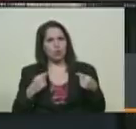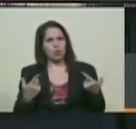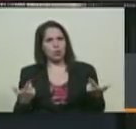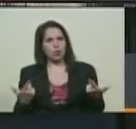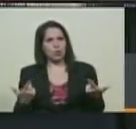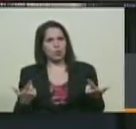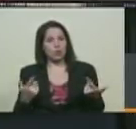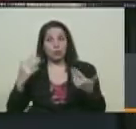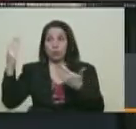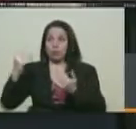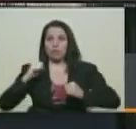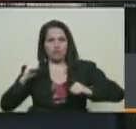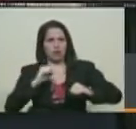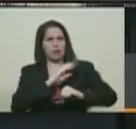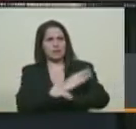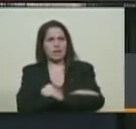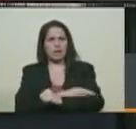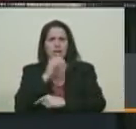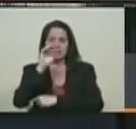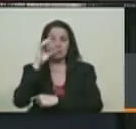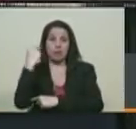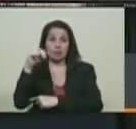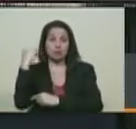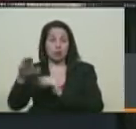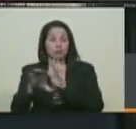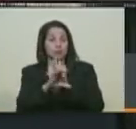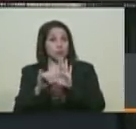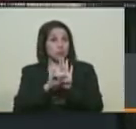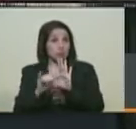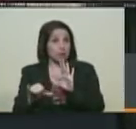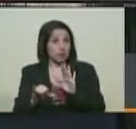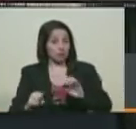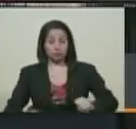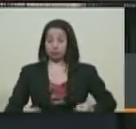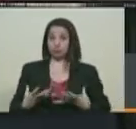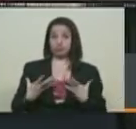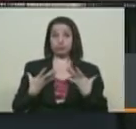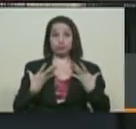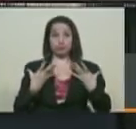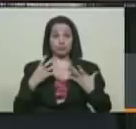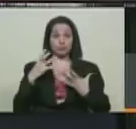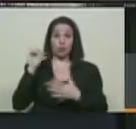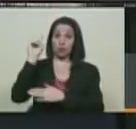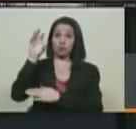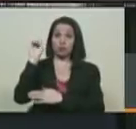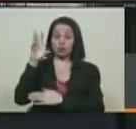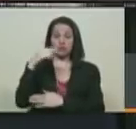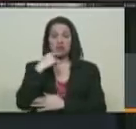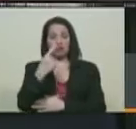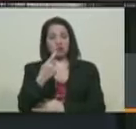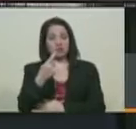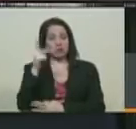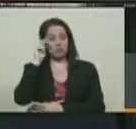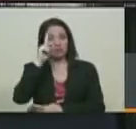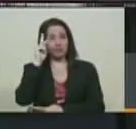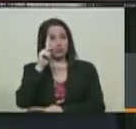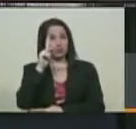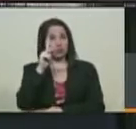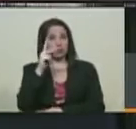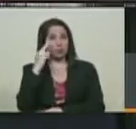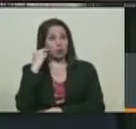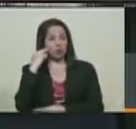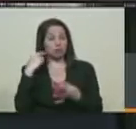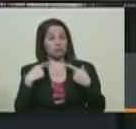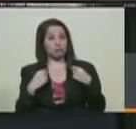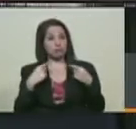viene repotenciado de la Asamblea Nacional Constituyente. Viene con espíritu de constituyente. ¿Qué nos dice el profesor Aristóbulo en el arranque